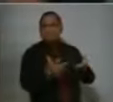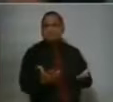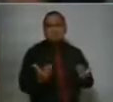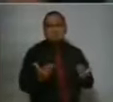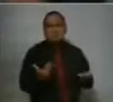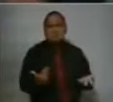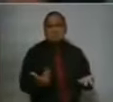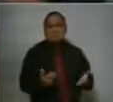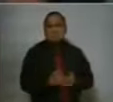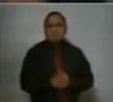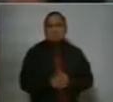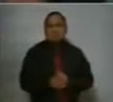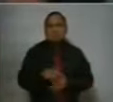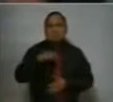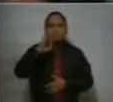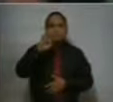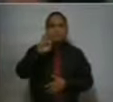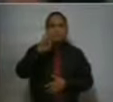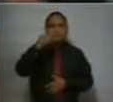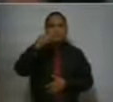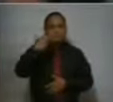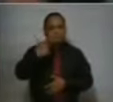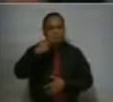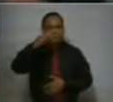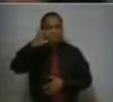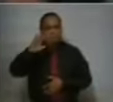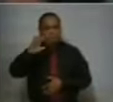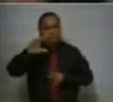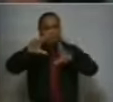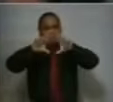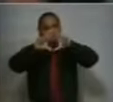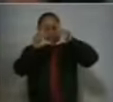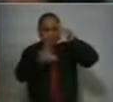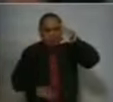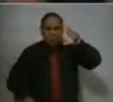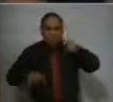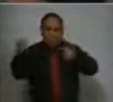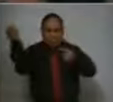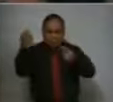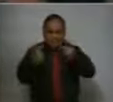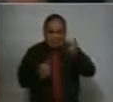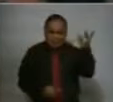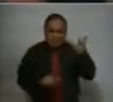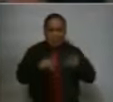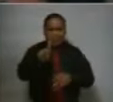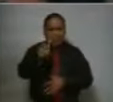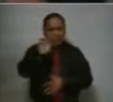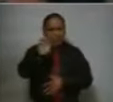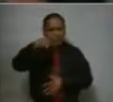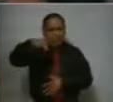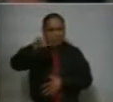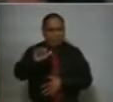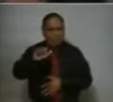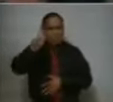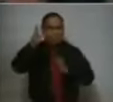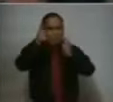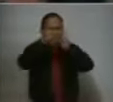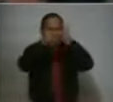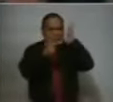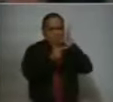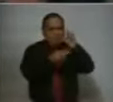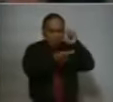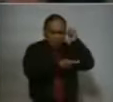gobernadora, justo la de la Fiscalía General de la República, pues bueno, nos imputan una serie de delitos. En materia penal, en realidad hay un principio básico que es